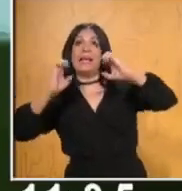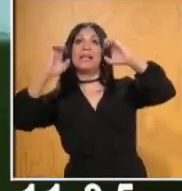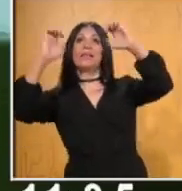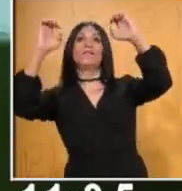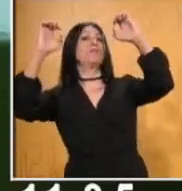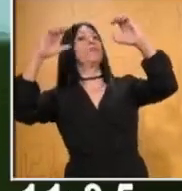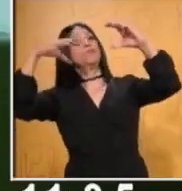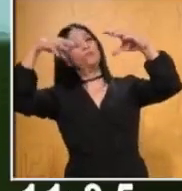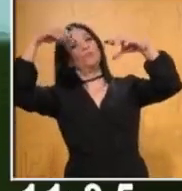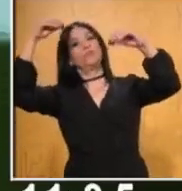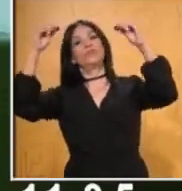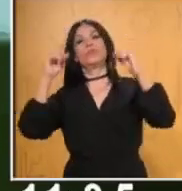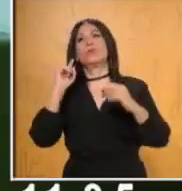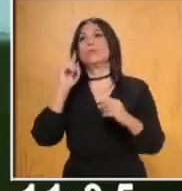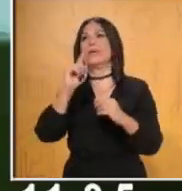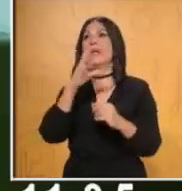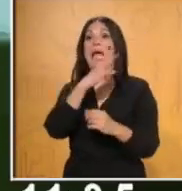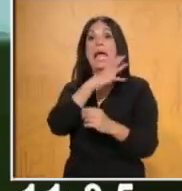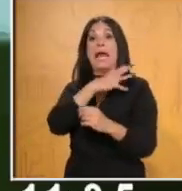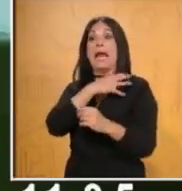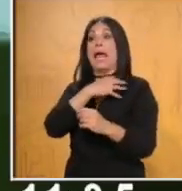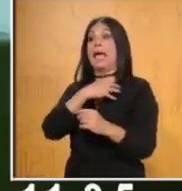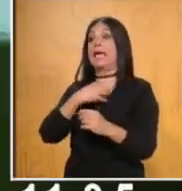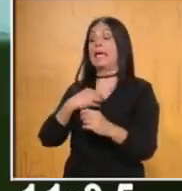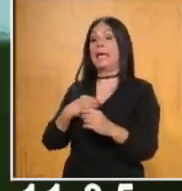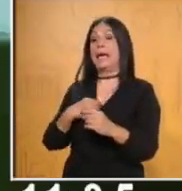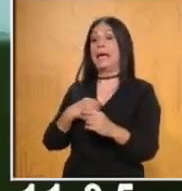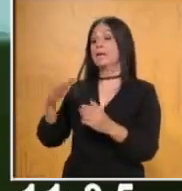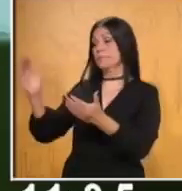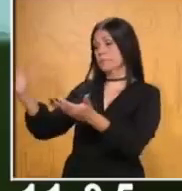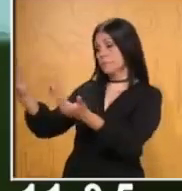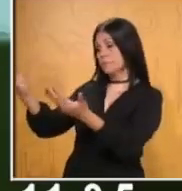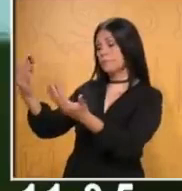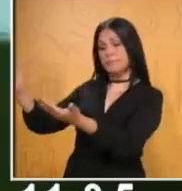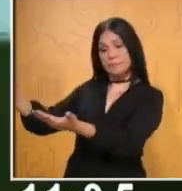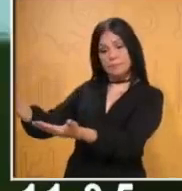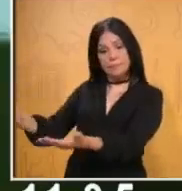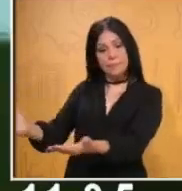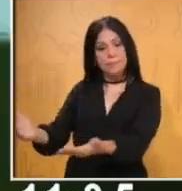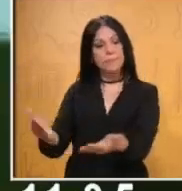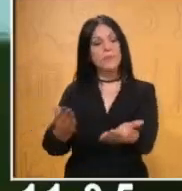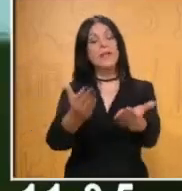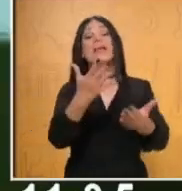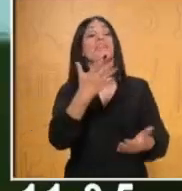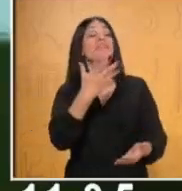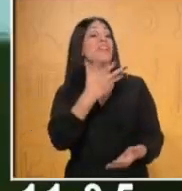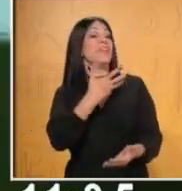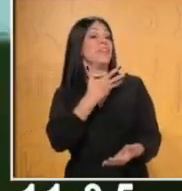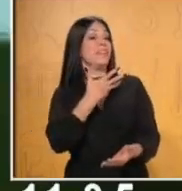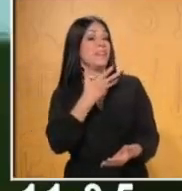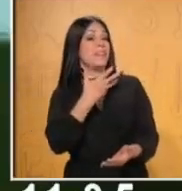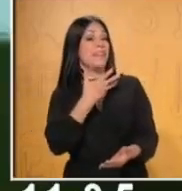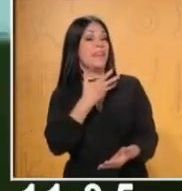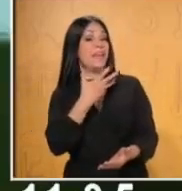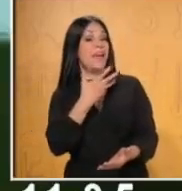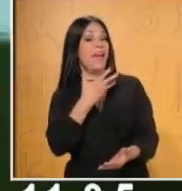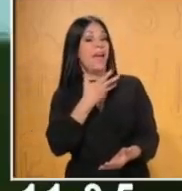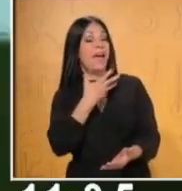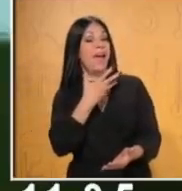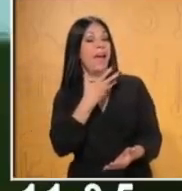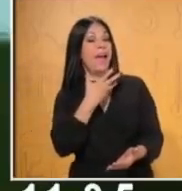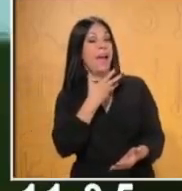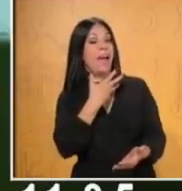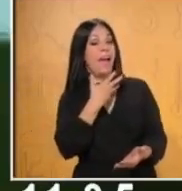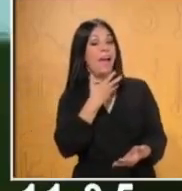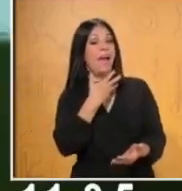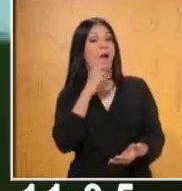molinero a una habitación repleta de paja, donde había también una rueca. Tienes hasta el alba